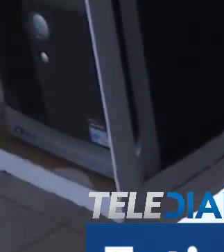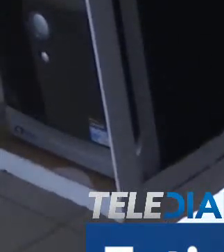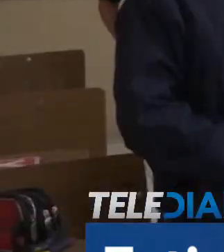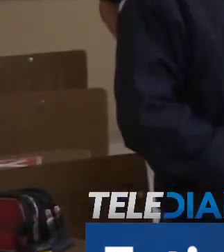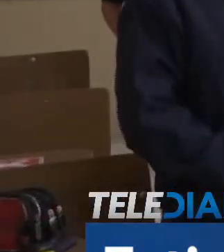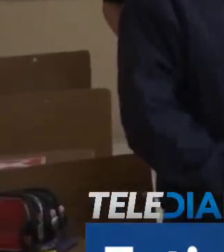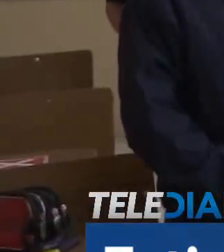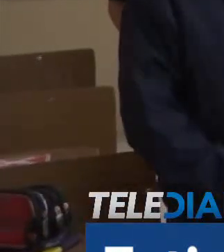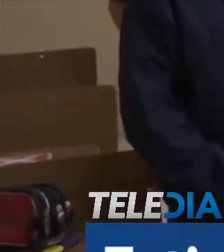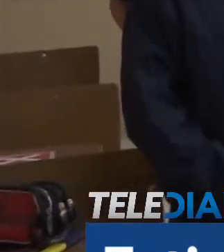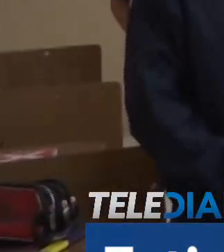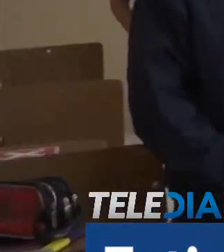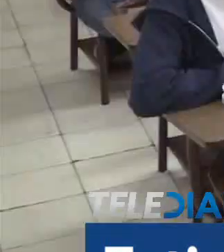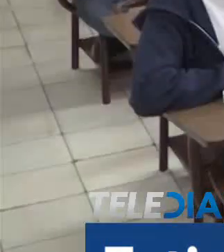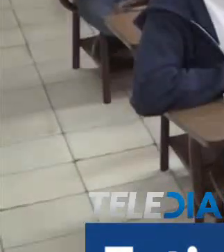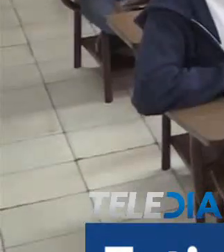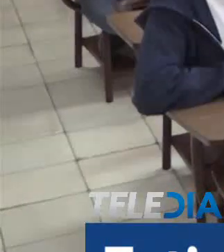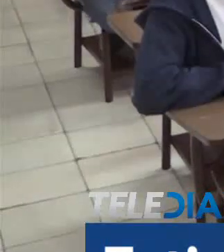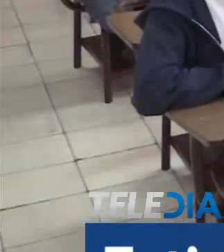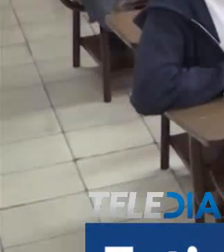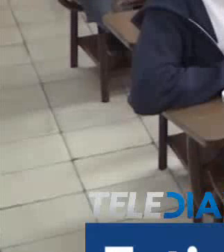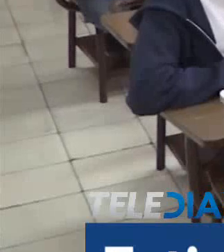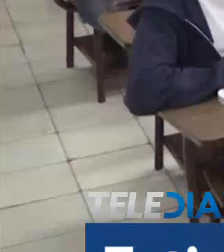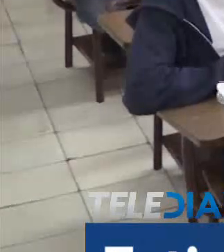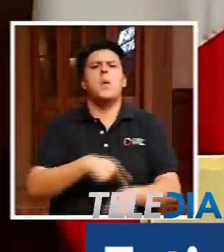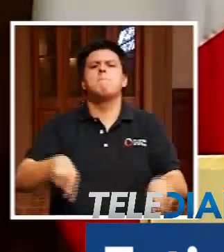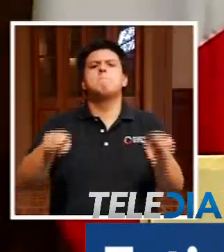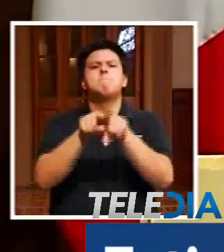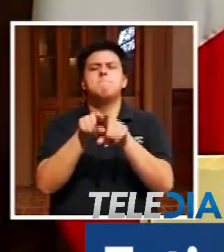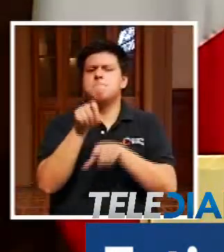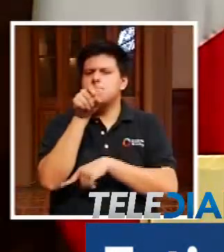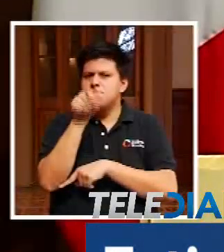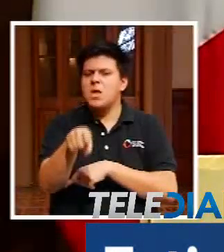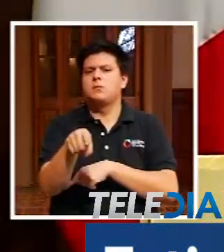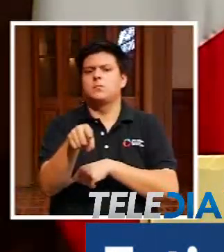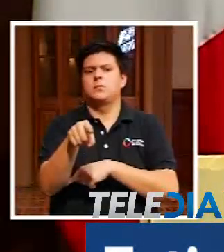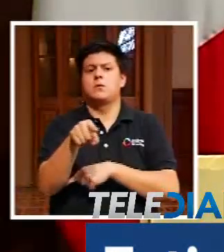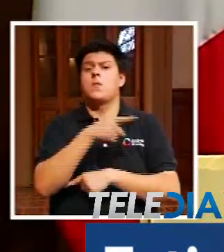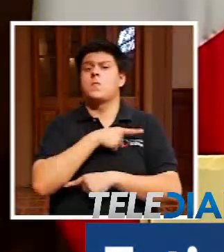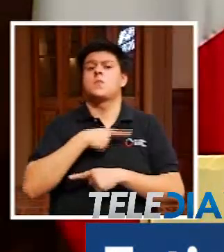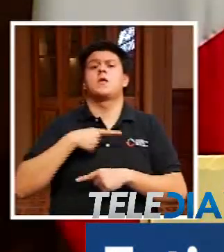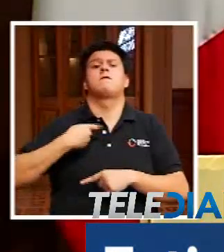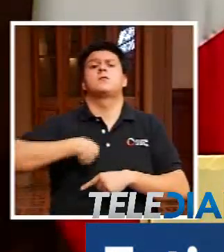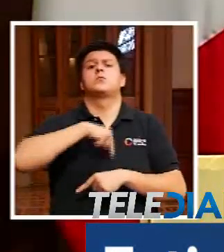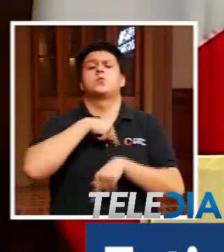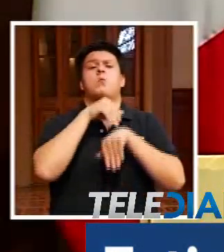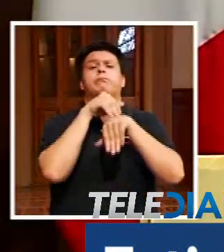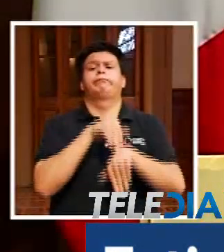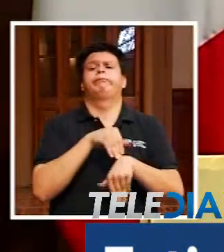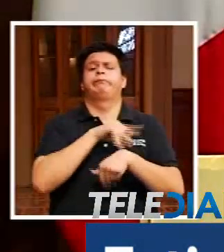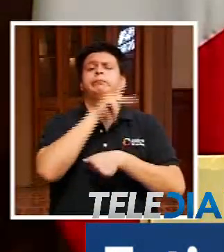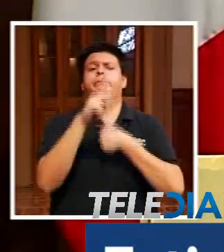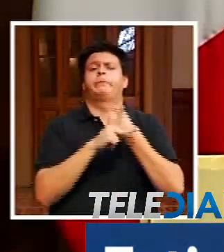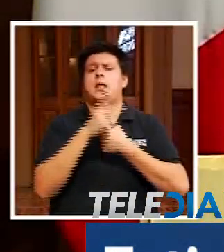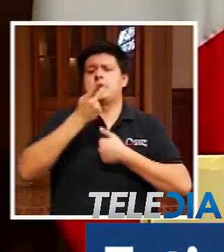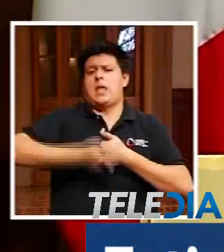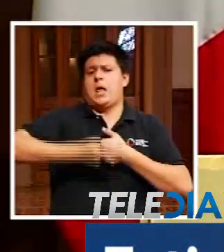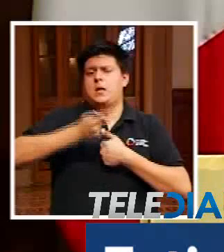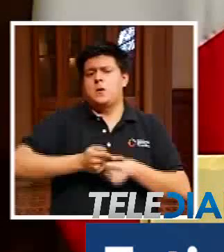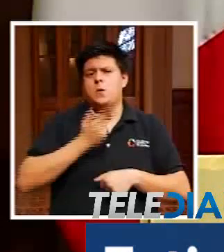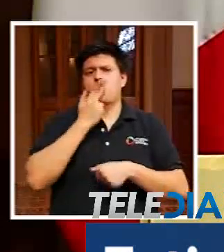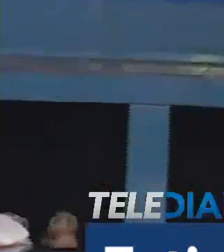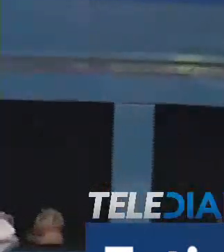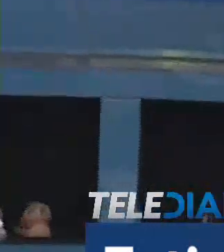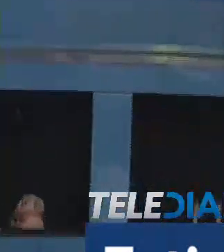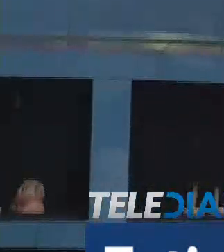agosto los alumnos puedan volver a las aulas. El secretario de Salud, Manuel de la O. Cavazos, detalló que todo dependerá